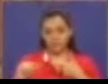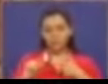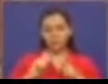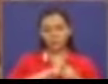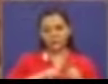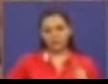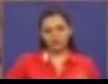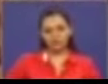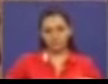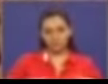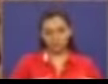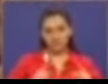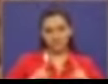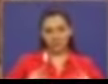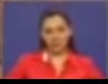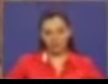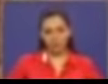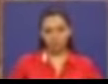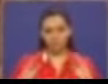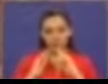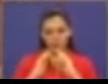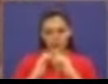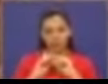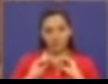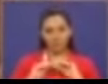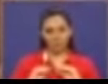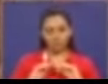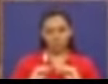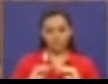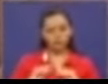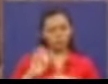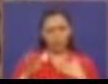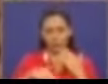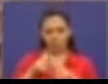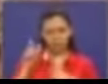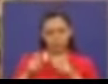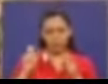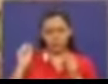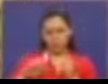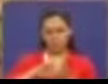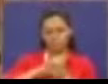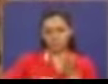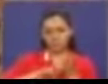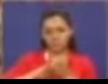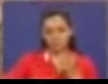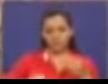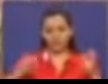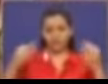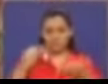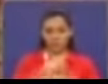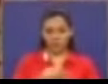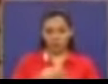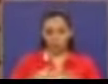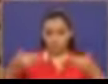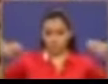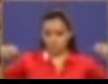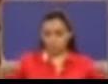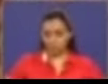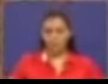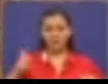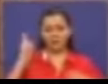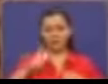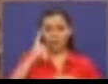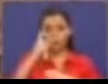vivienda, educación. Esos gastos personales lo pueden deducir todas las personas naturales con sus facturas, es decir, tendrían que ganar más de 25